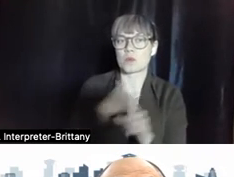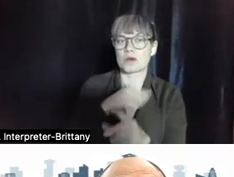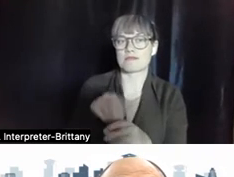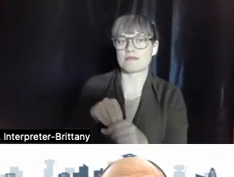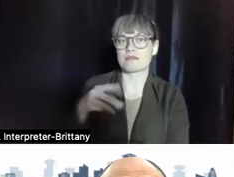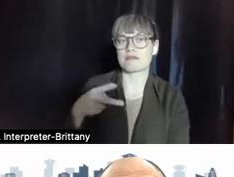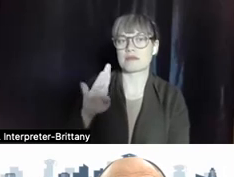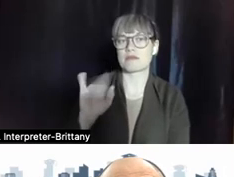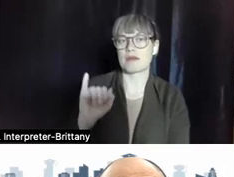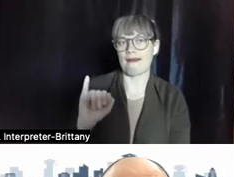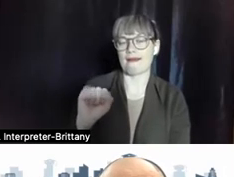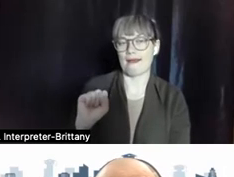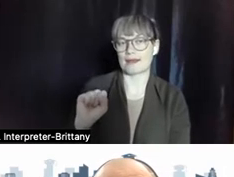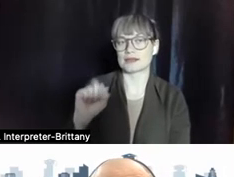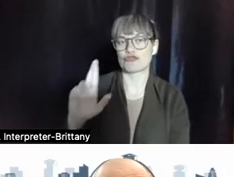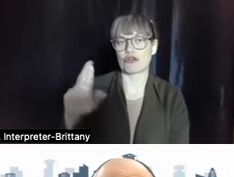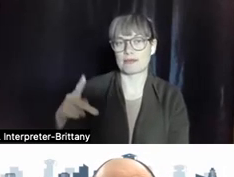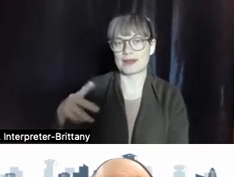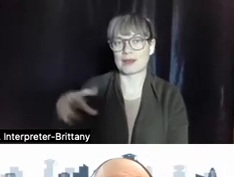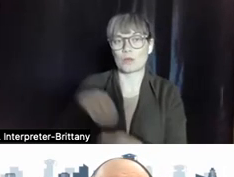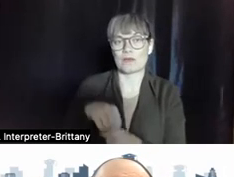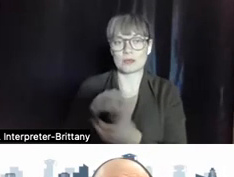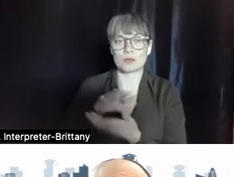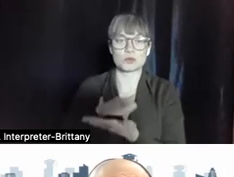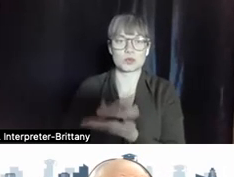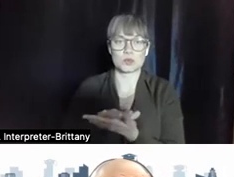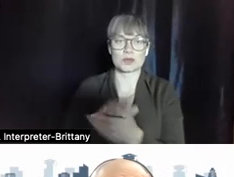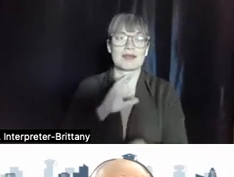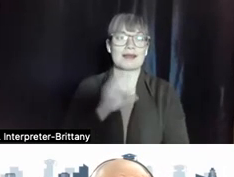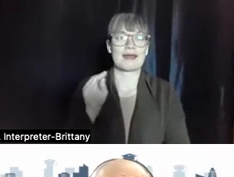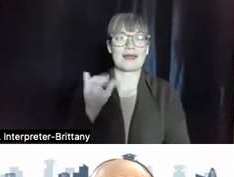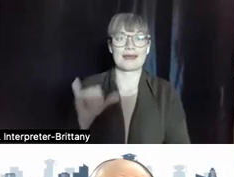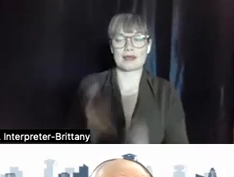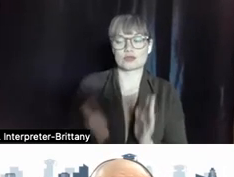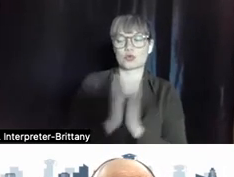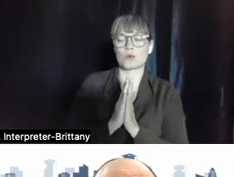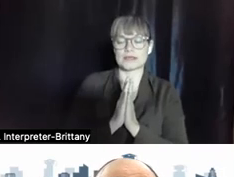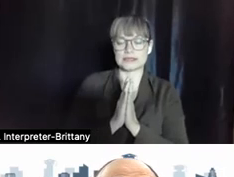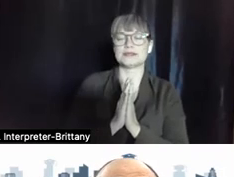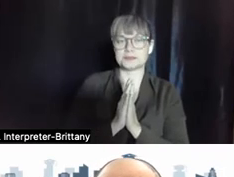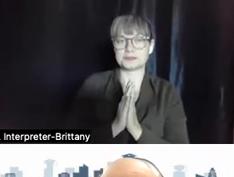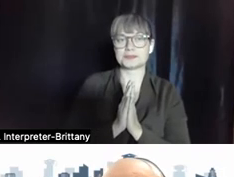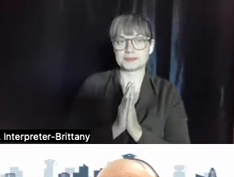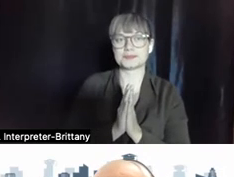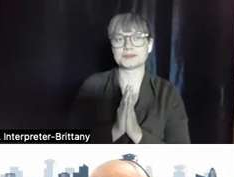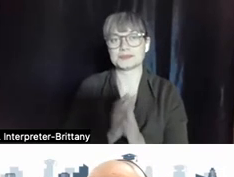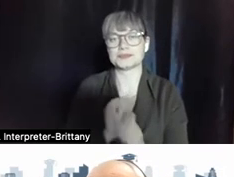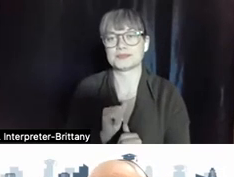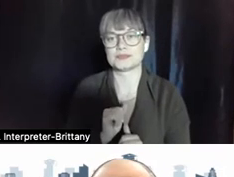estamos incorporando PBIS y RP en las escuelas por